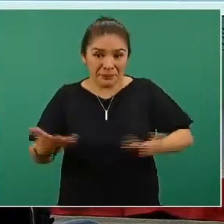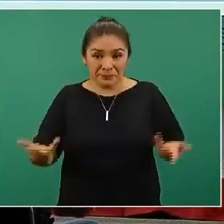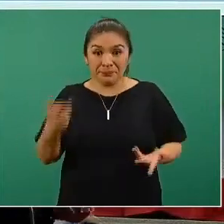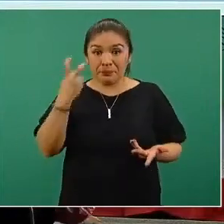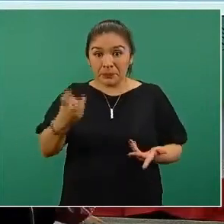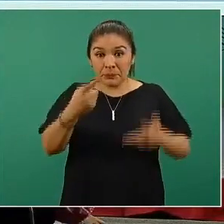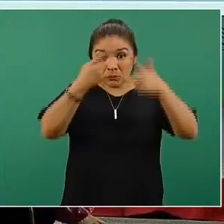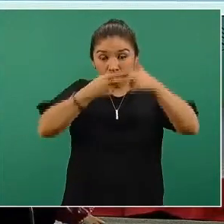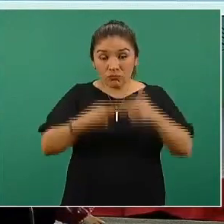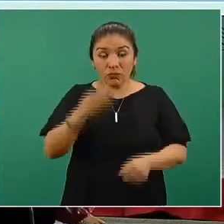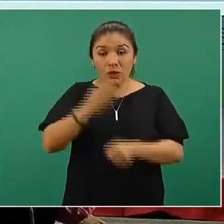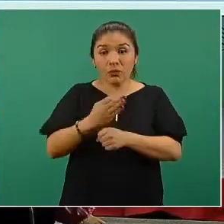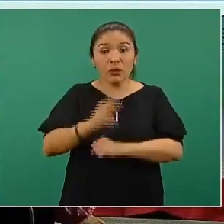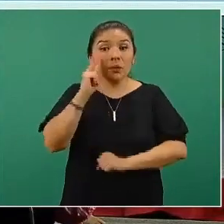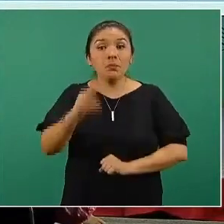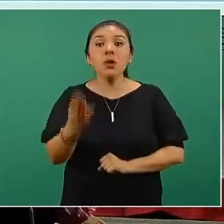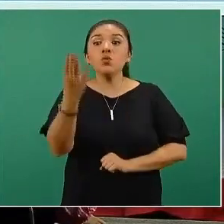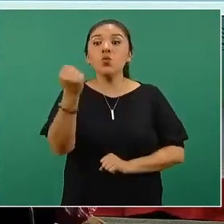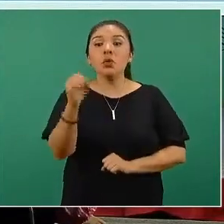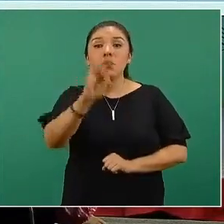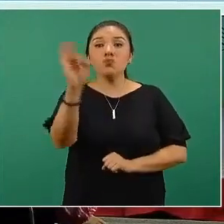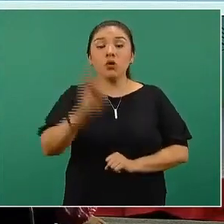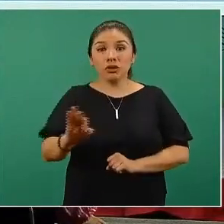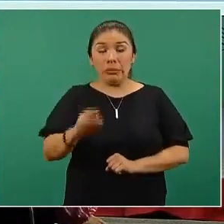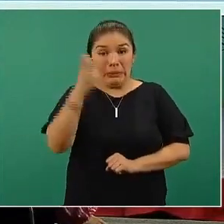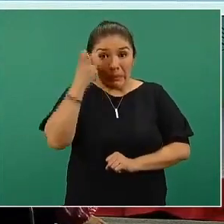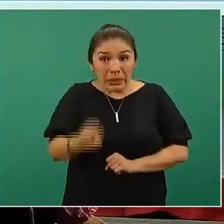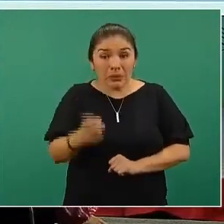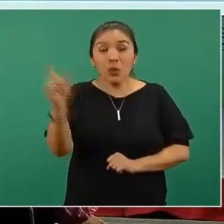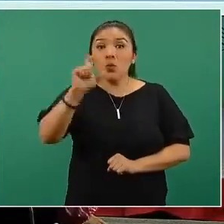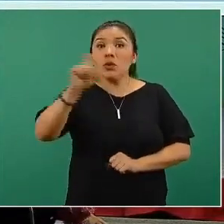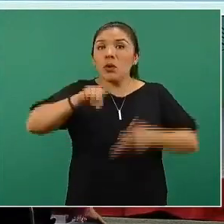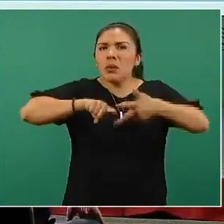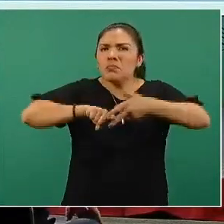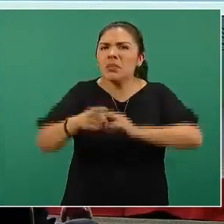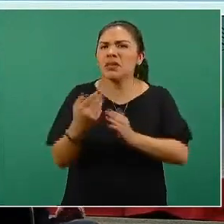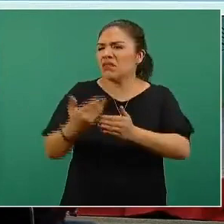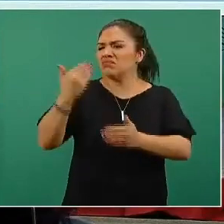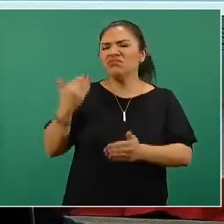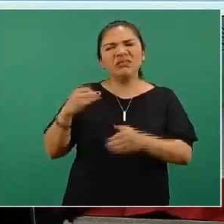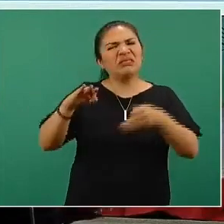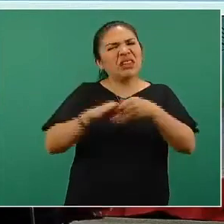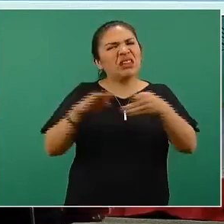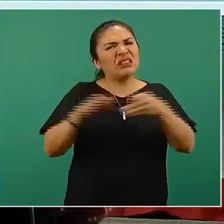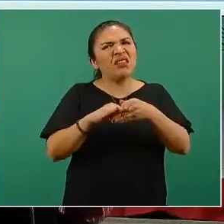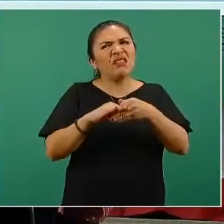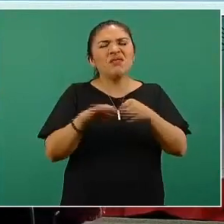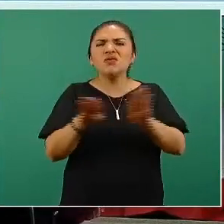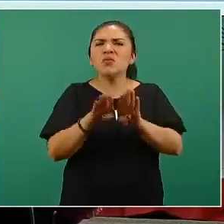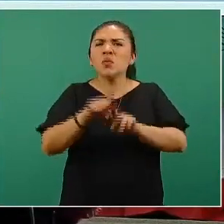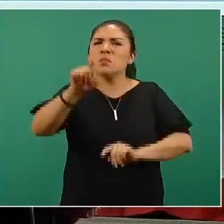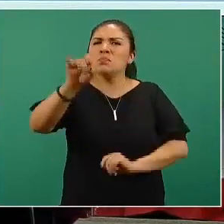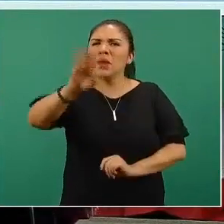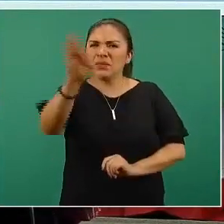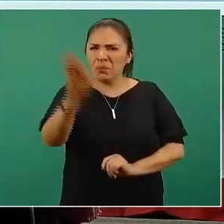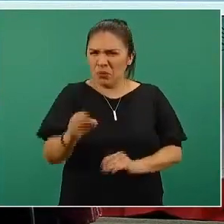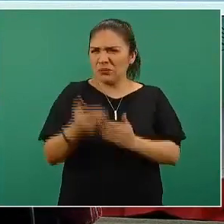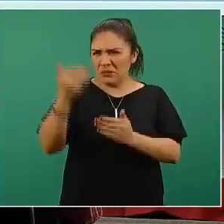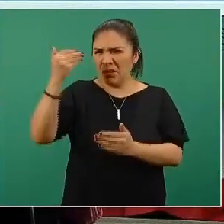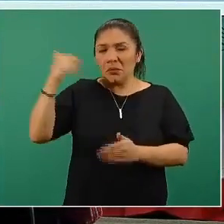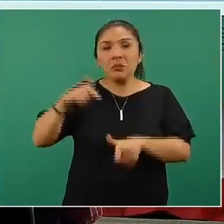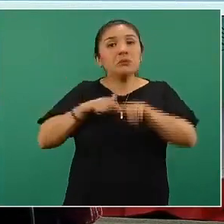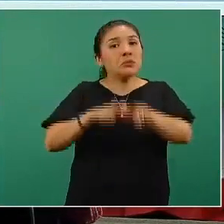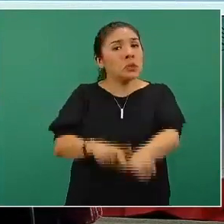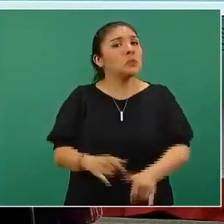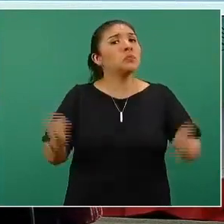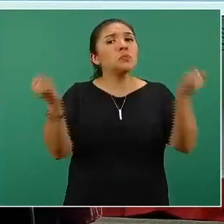la estimación que tenemos es 9% y realmente desde que tuvimos en algunas semanas cerca del 20% se ha